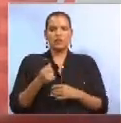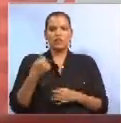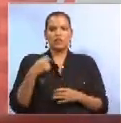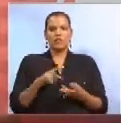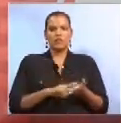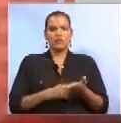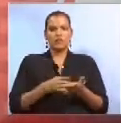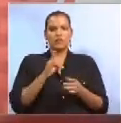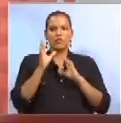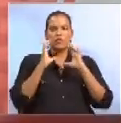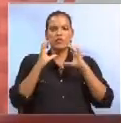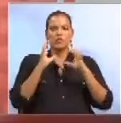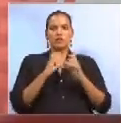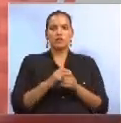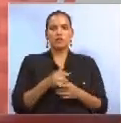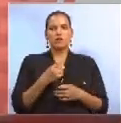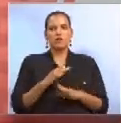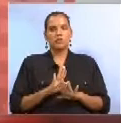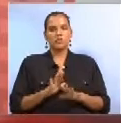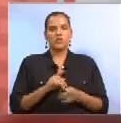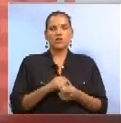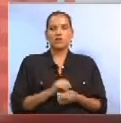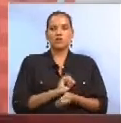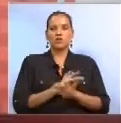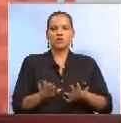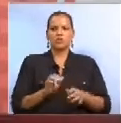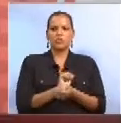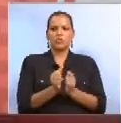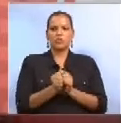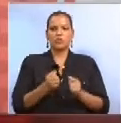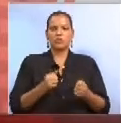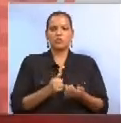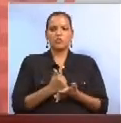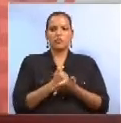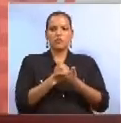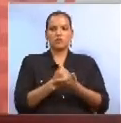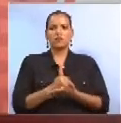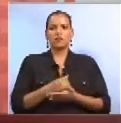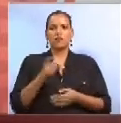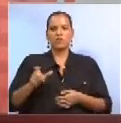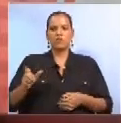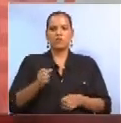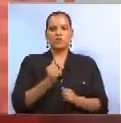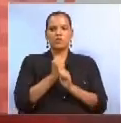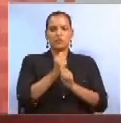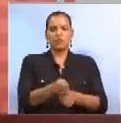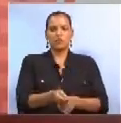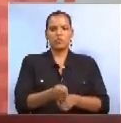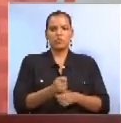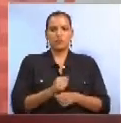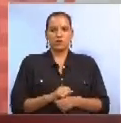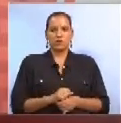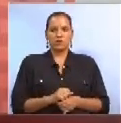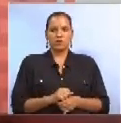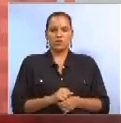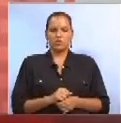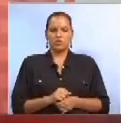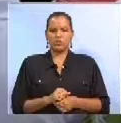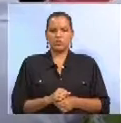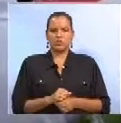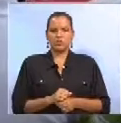encuentro se plantearon soluciones para reparar en las afectaciones que sufrieron los artesanos y sus embarcaciones.